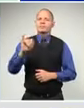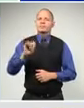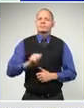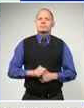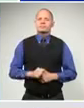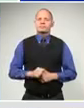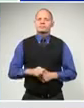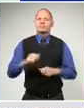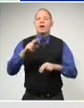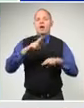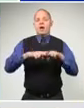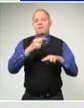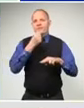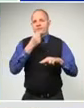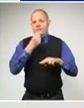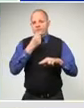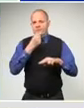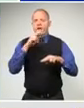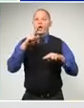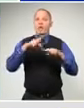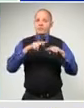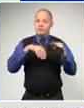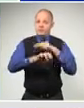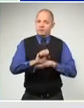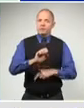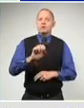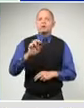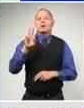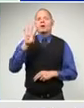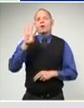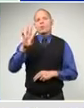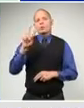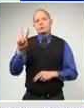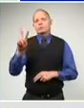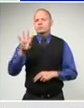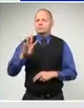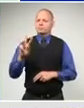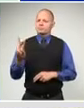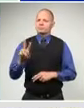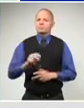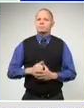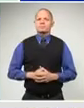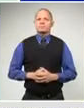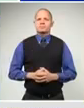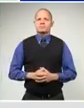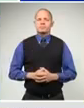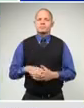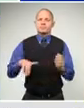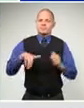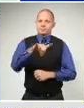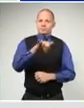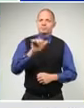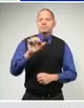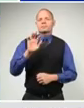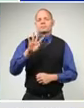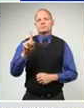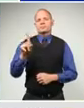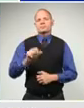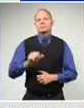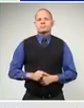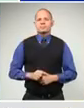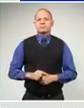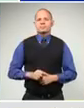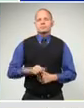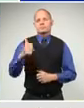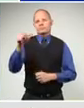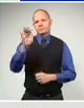Habana Vieja y Habana del Este con 42 cada uno, Boyeros 41, 10 de